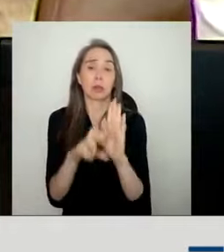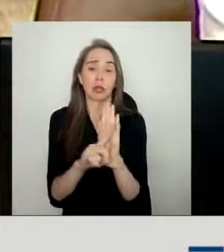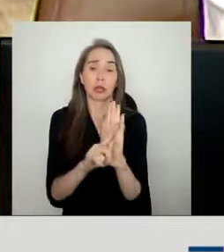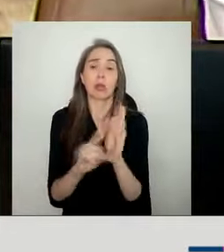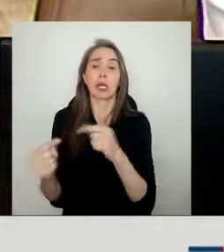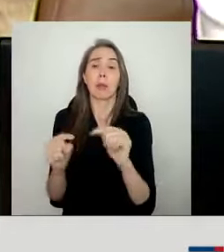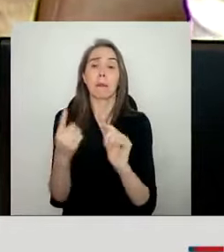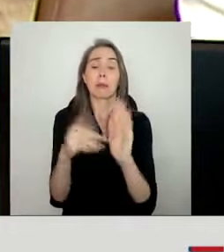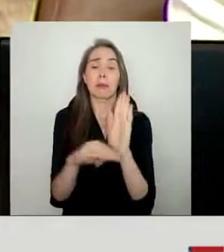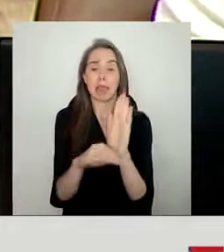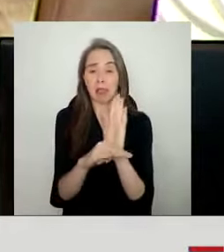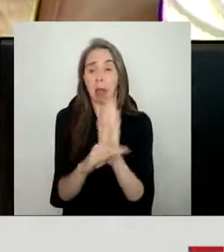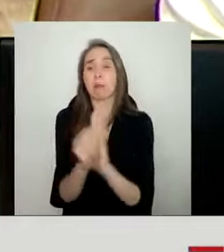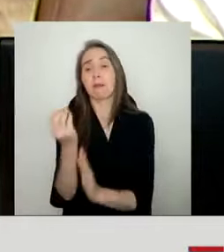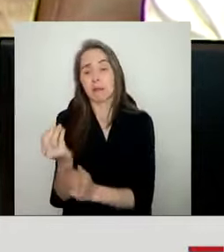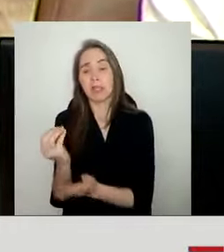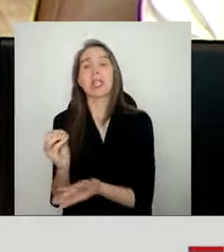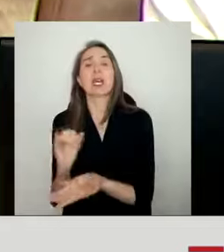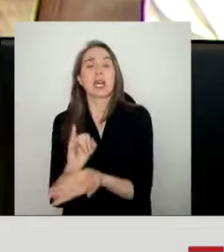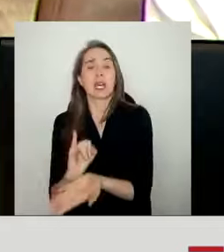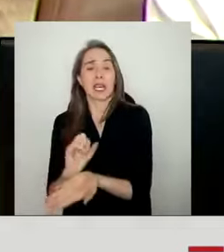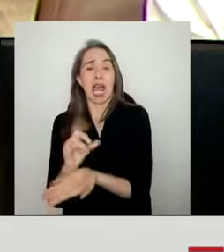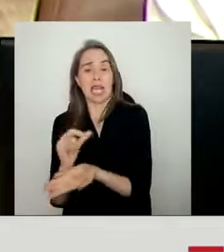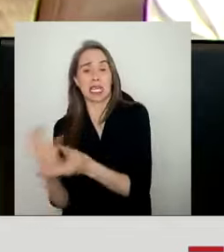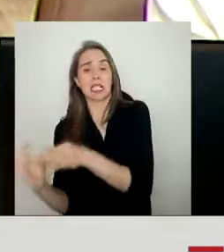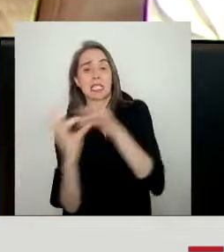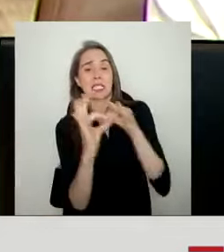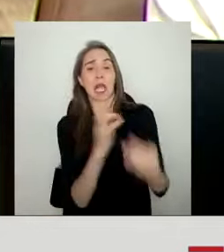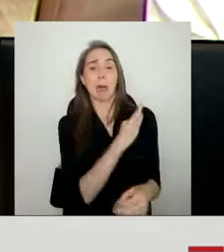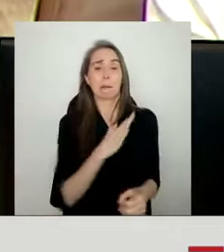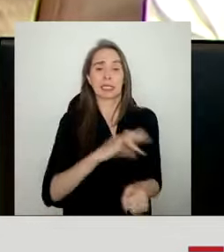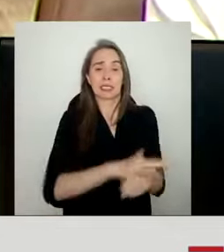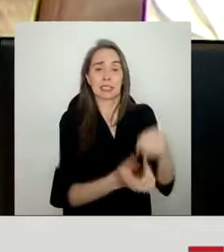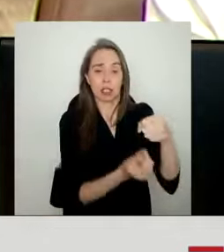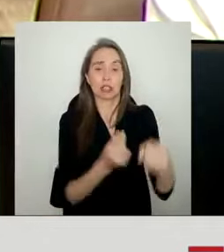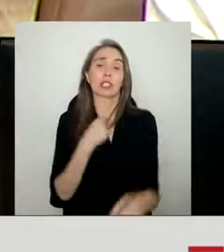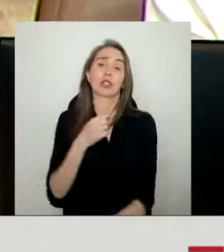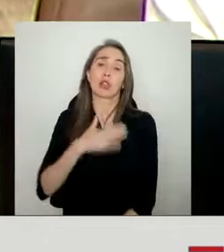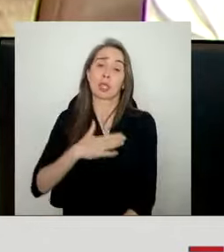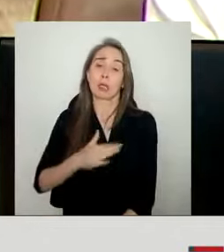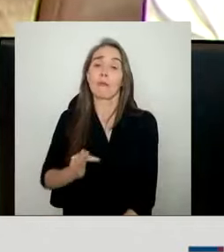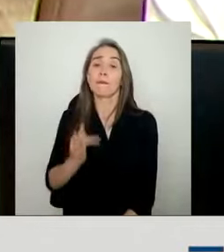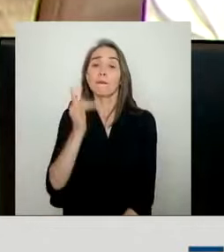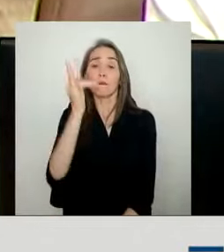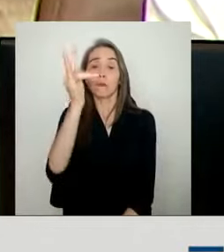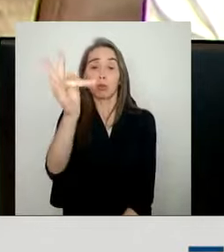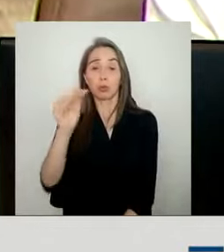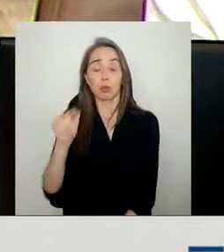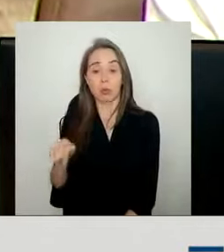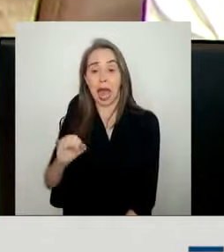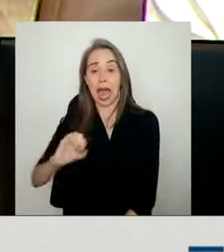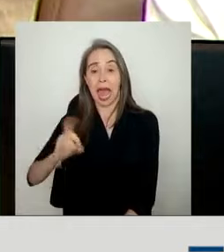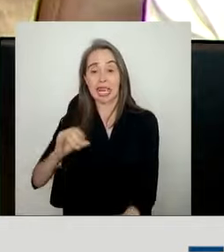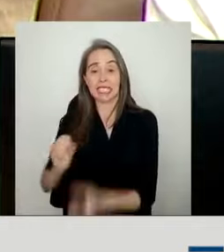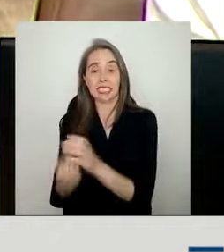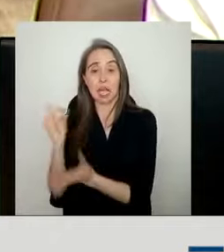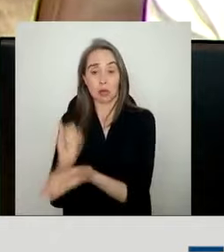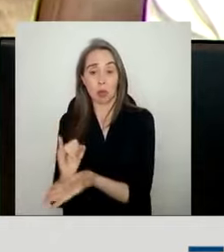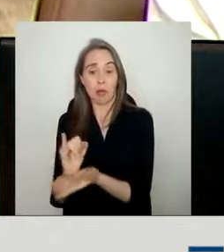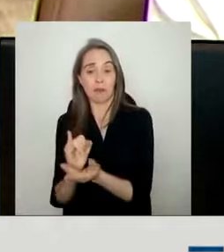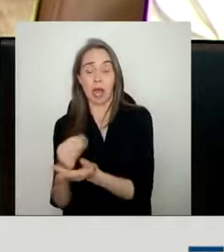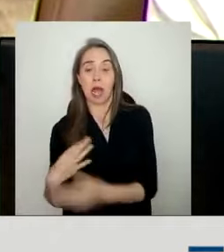agencia que depende del Ministerio de Hacienda pero me gustaría que a futuro esa agencia dependiera de este congreso para